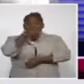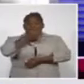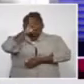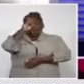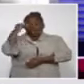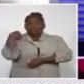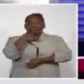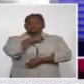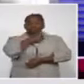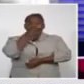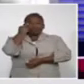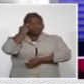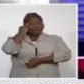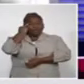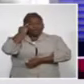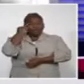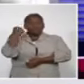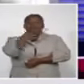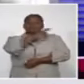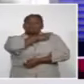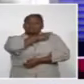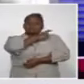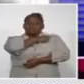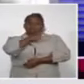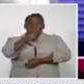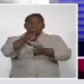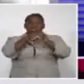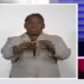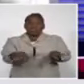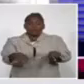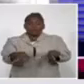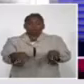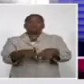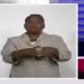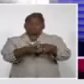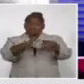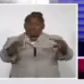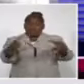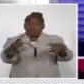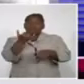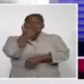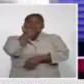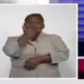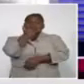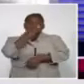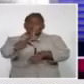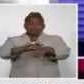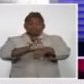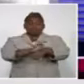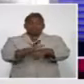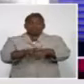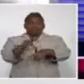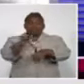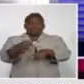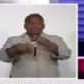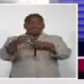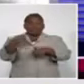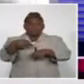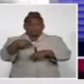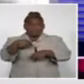Francisco Durán, director nacional de epidemiología. Crece la tasa de incidencia. Al cierre del día de ayer, la nación